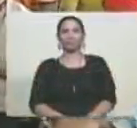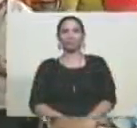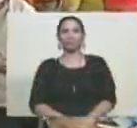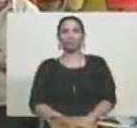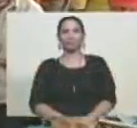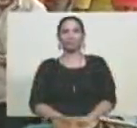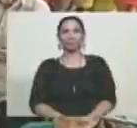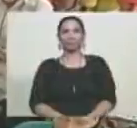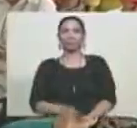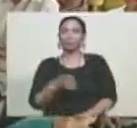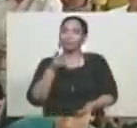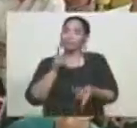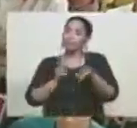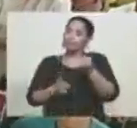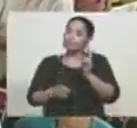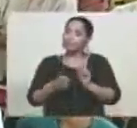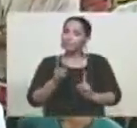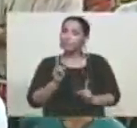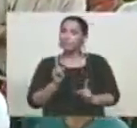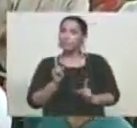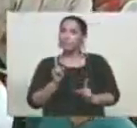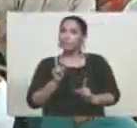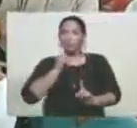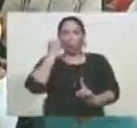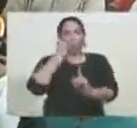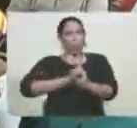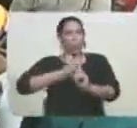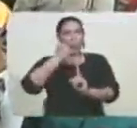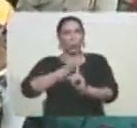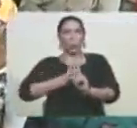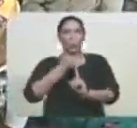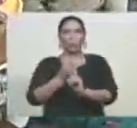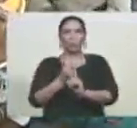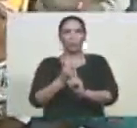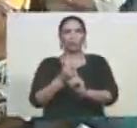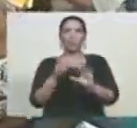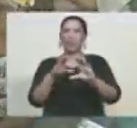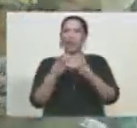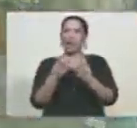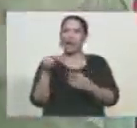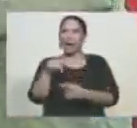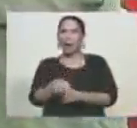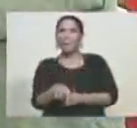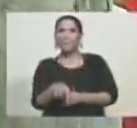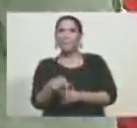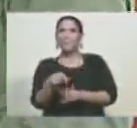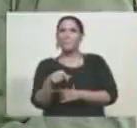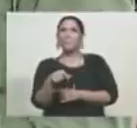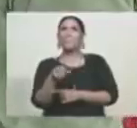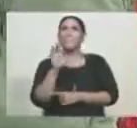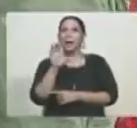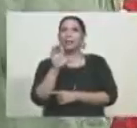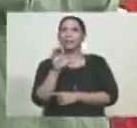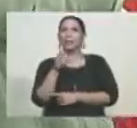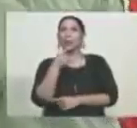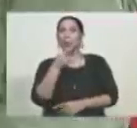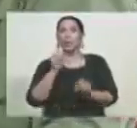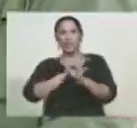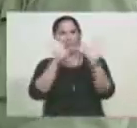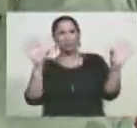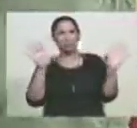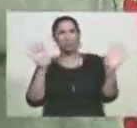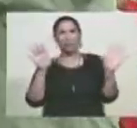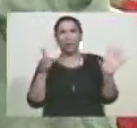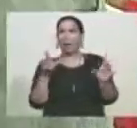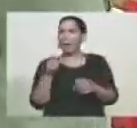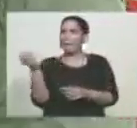Al parecer, la lucha de clases en este país, pues, seguirá en su batalla, pero tú lo dijiste claro. Mientras más